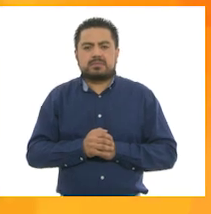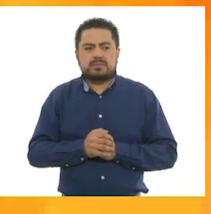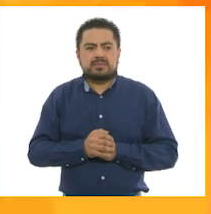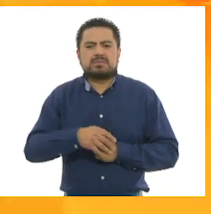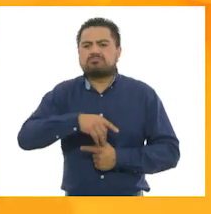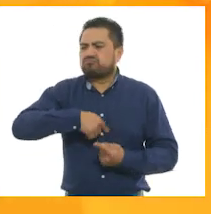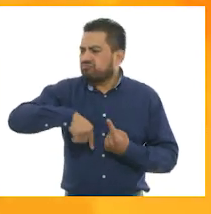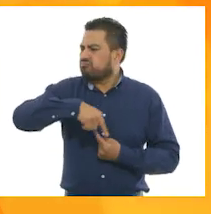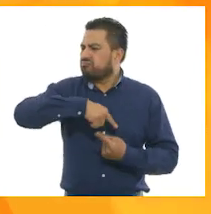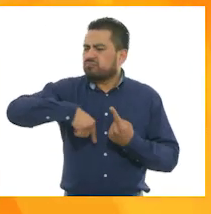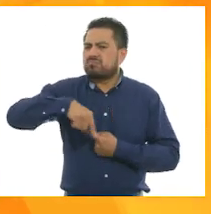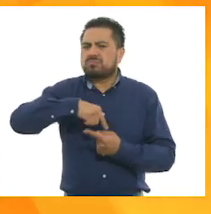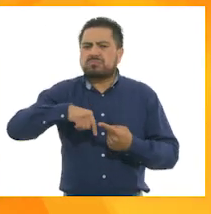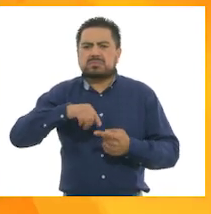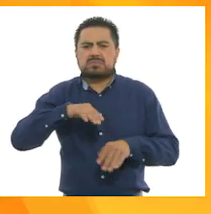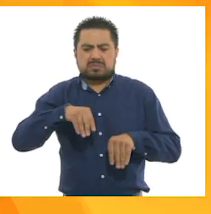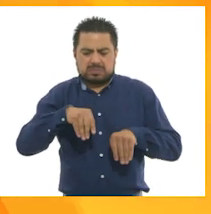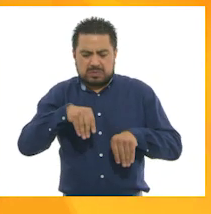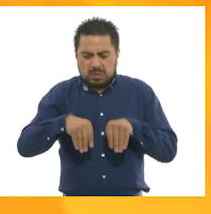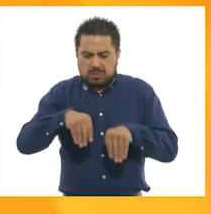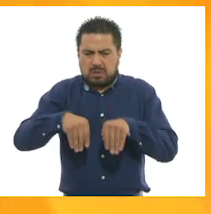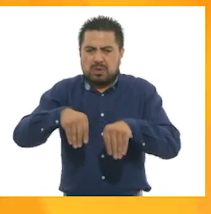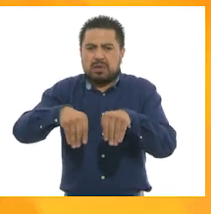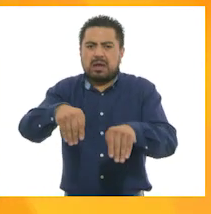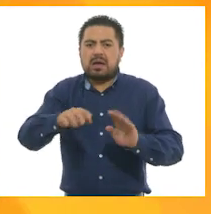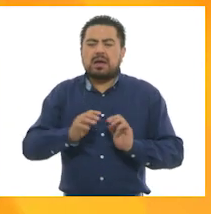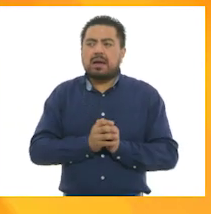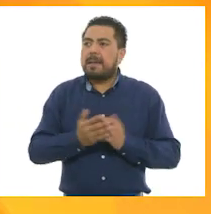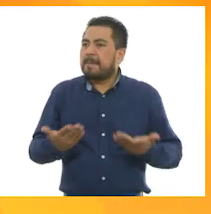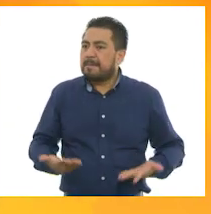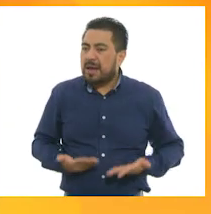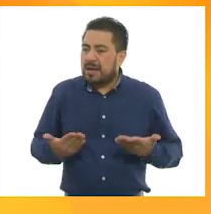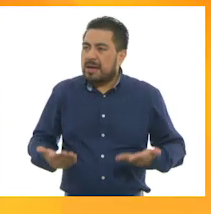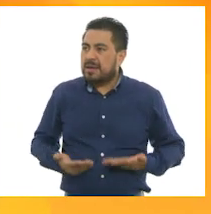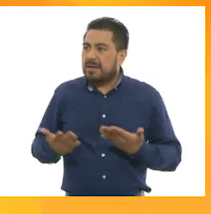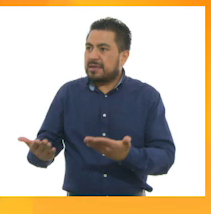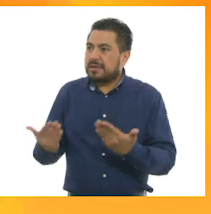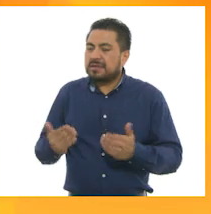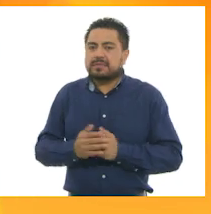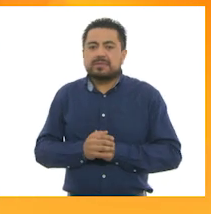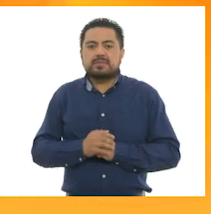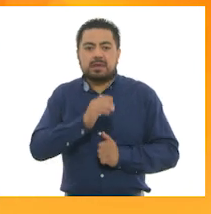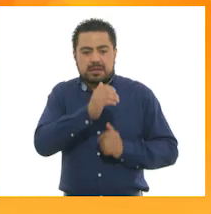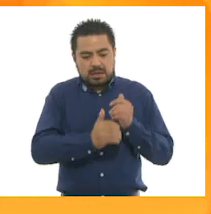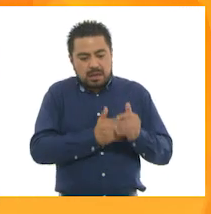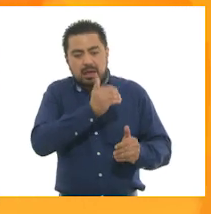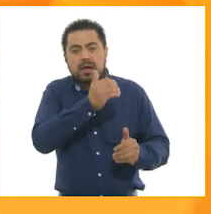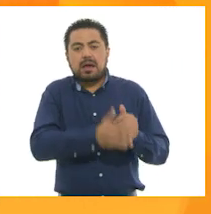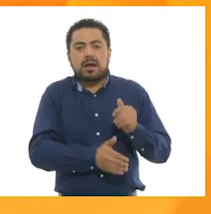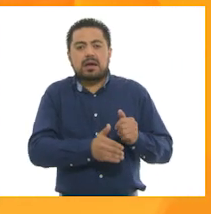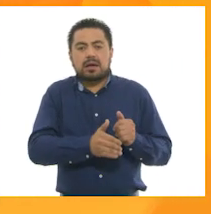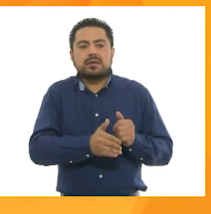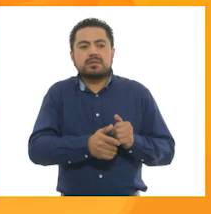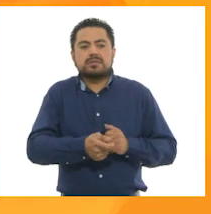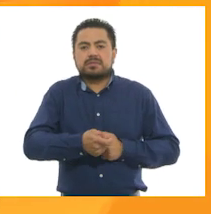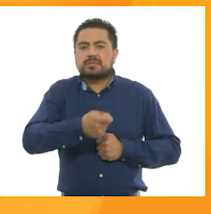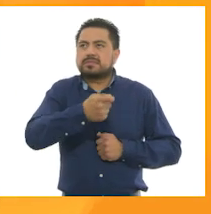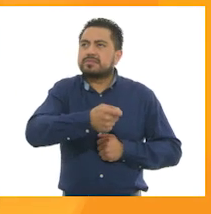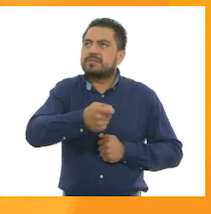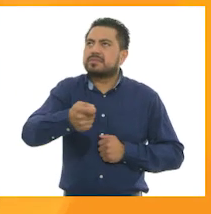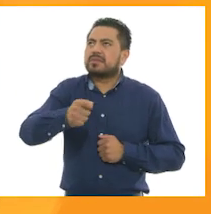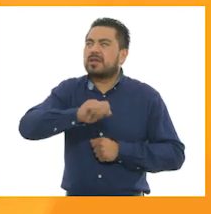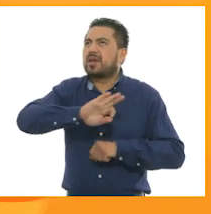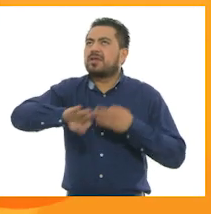giraron, se pusieron de puntillas, ¡baila! Y terminaron saludando al